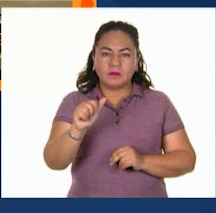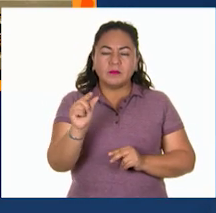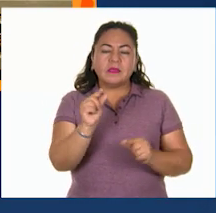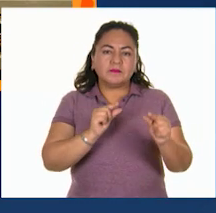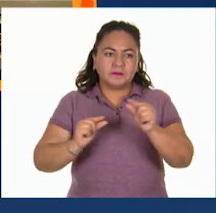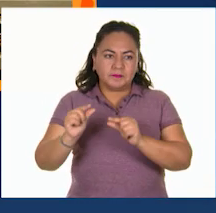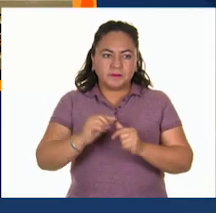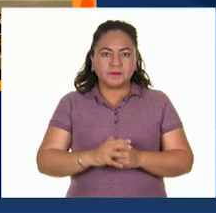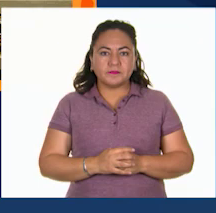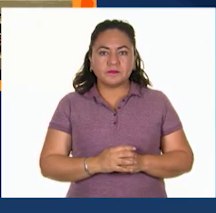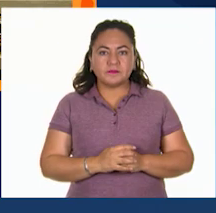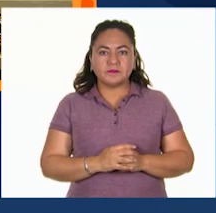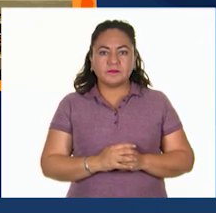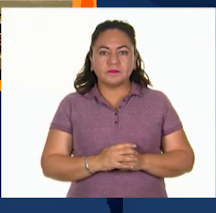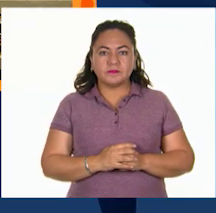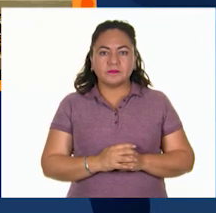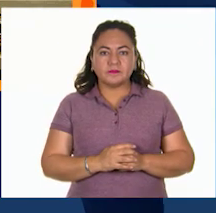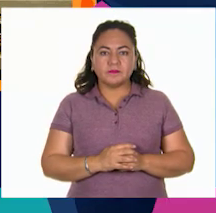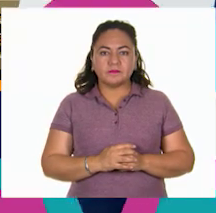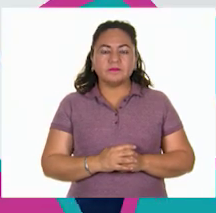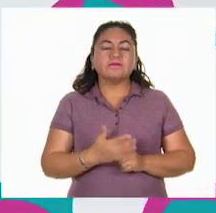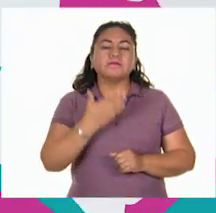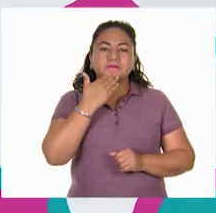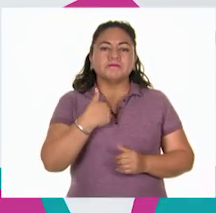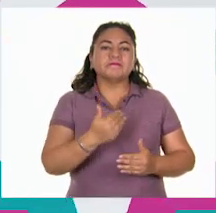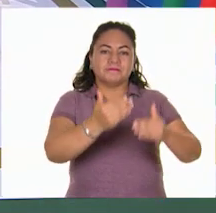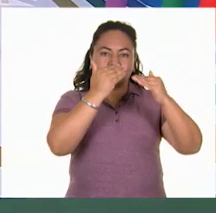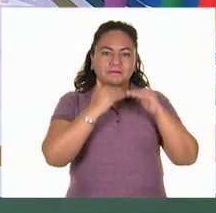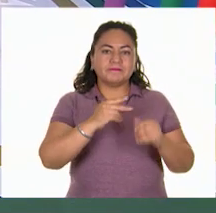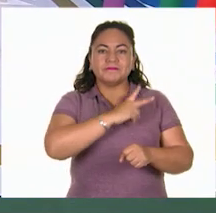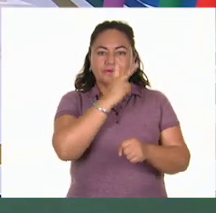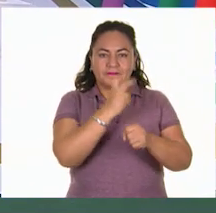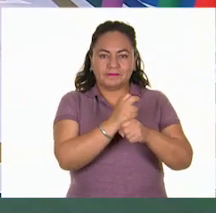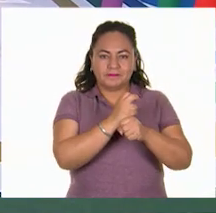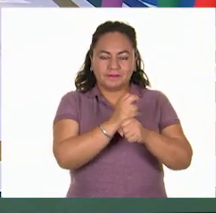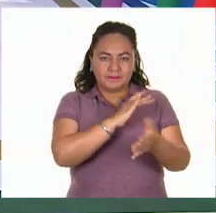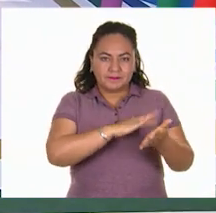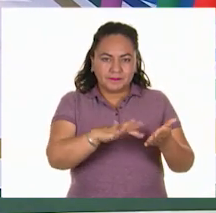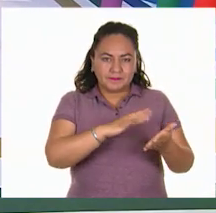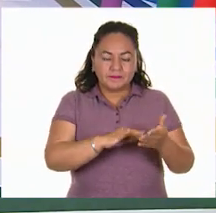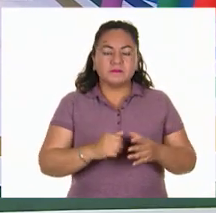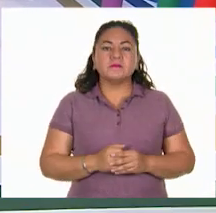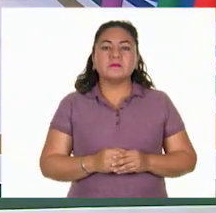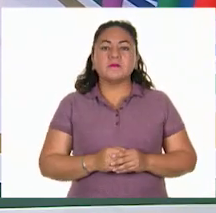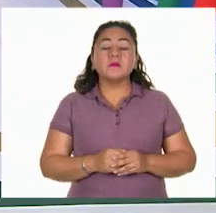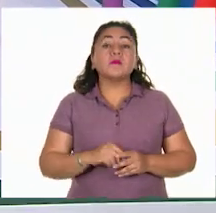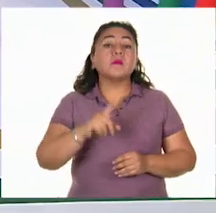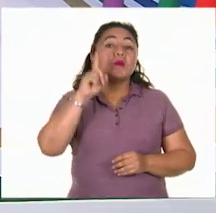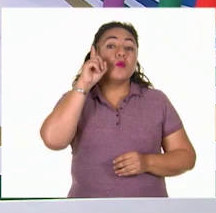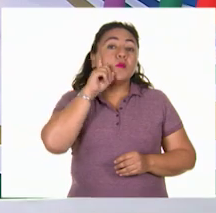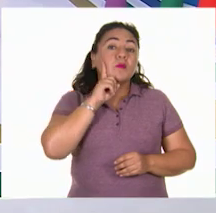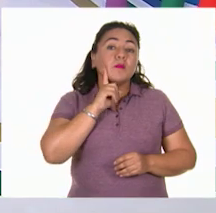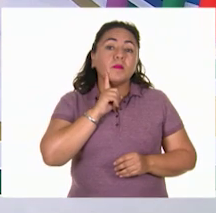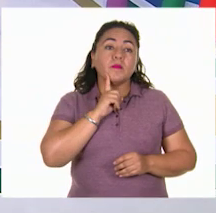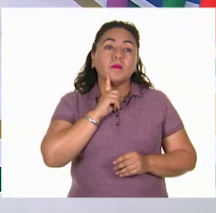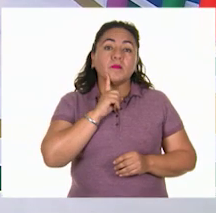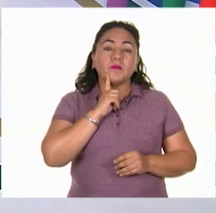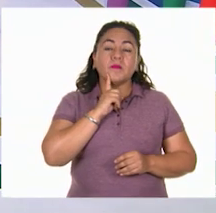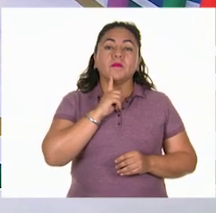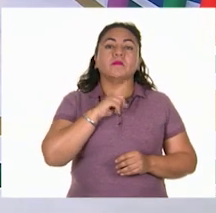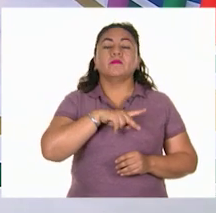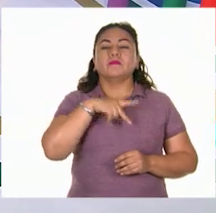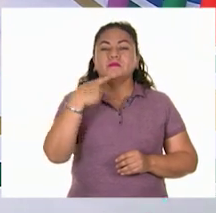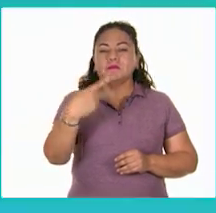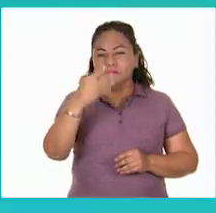Bien, ahora daré lectura al segundo fragmento. Muy bien. La Dama del Unicornio por